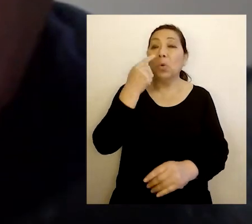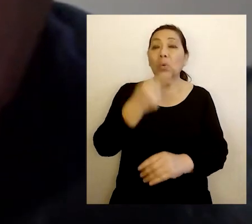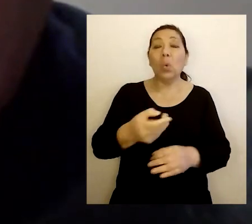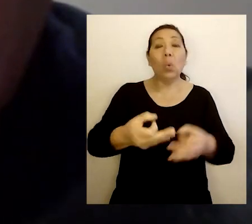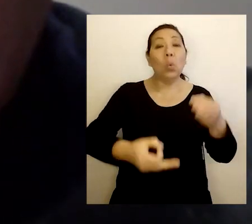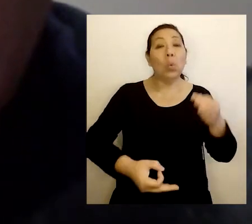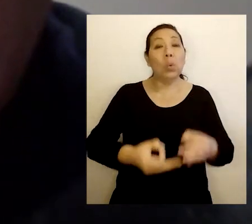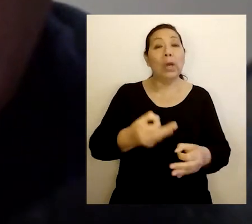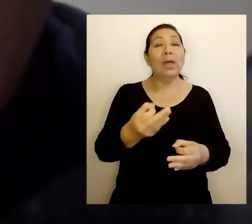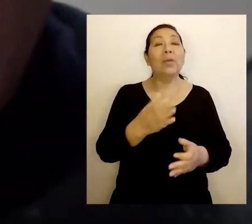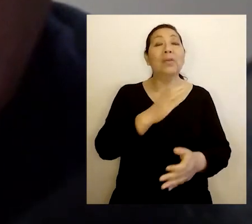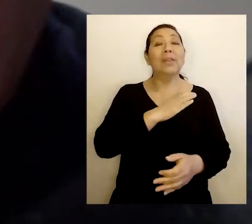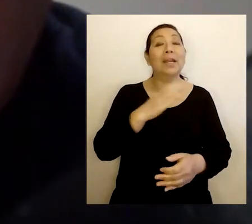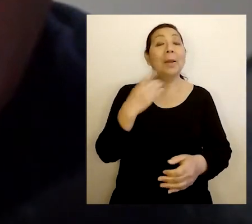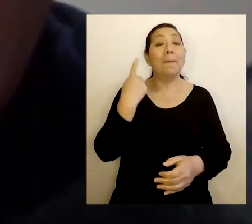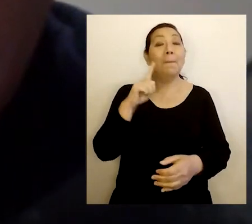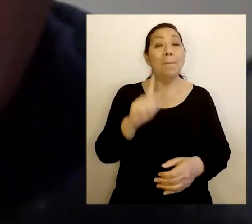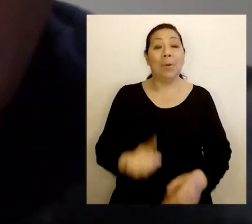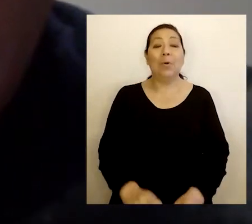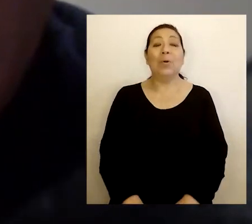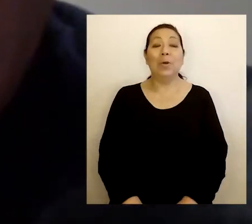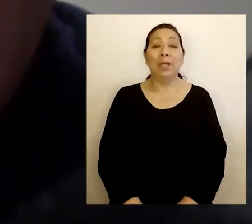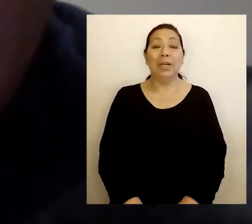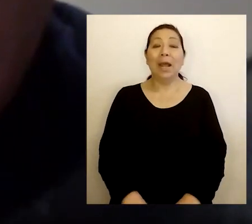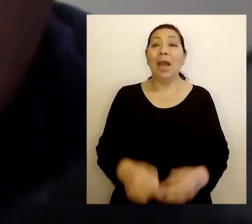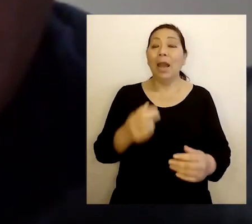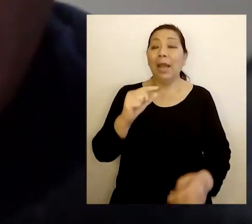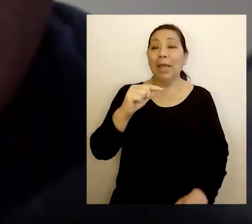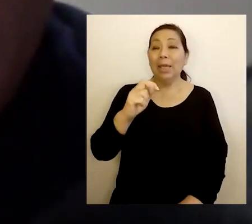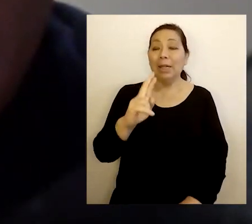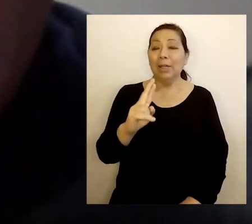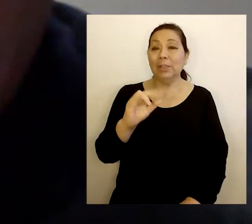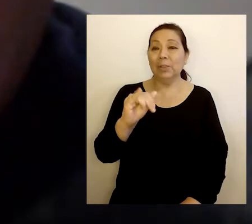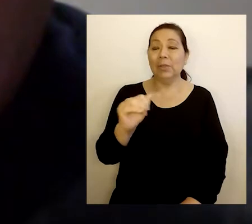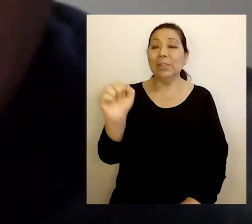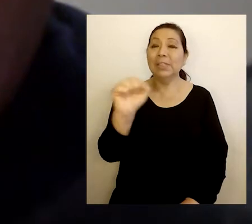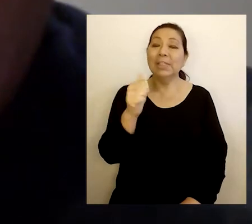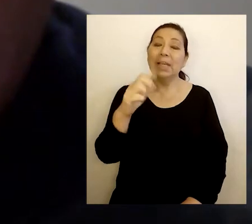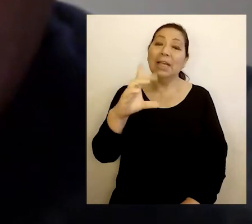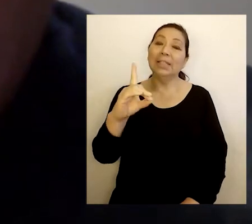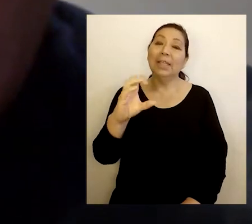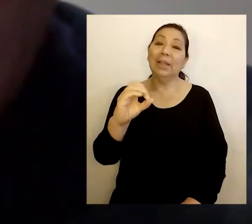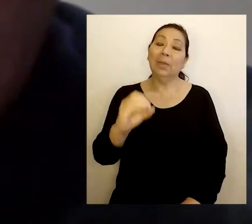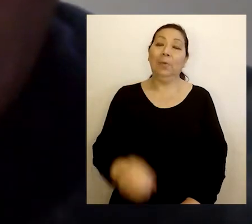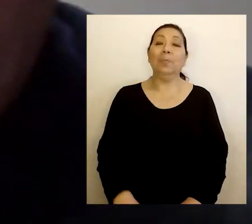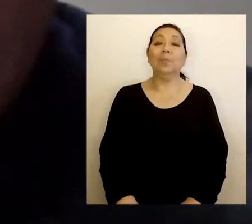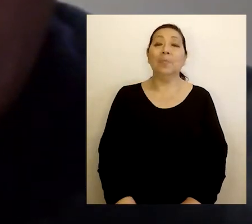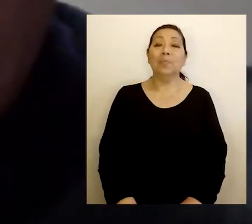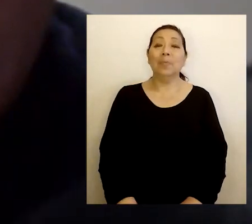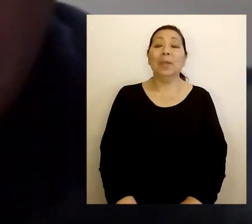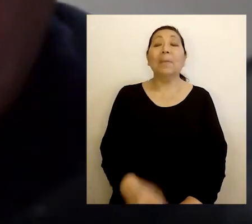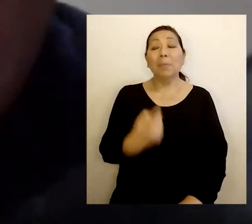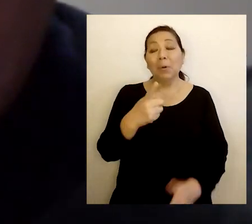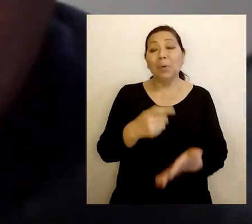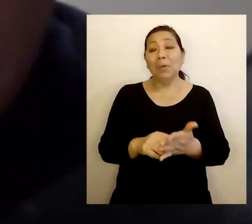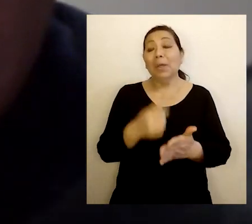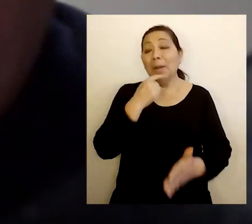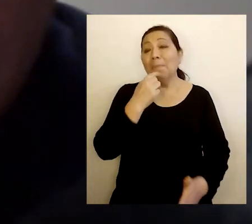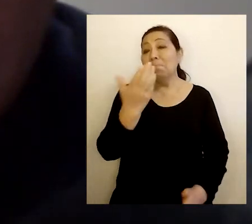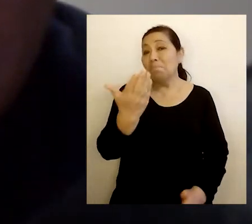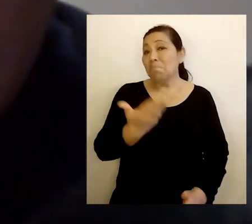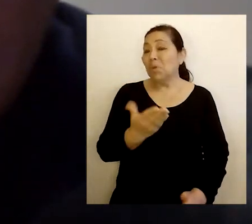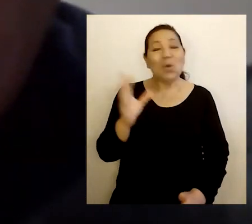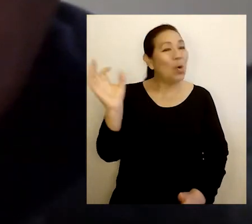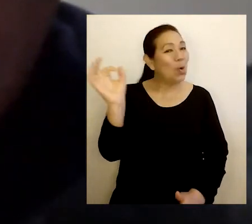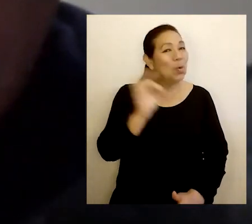juzgado penal del Callao, dirigido por el doctor Raúl Ernesto Carlos Salcedo Rodríguez. Fundamentalmente, debido a que